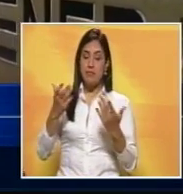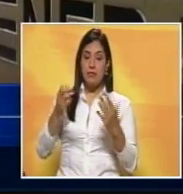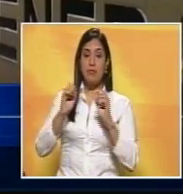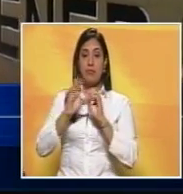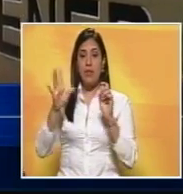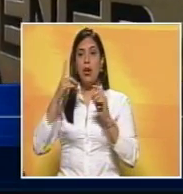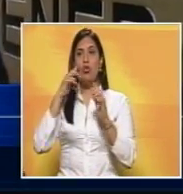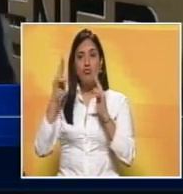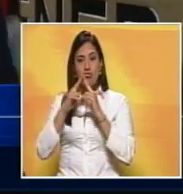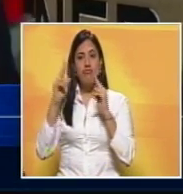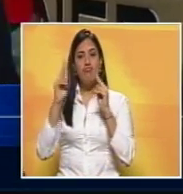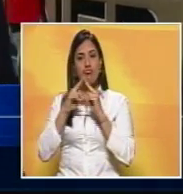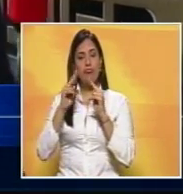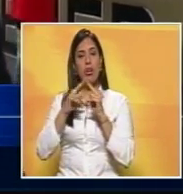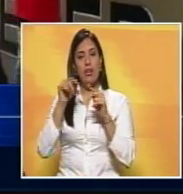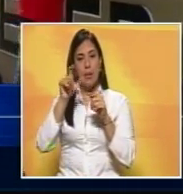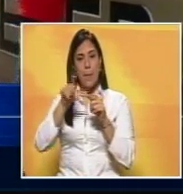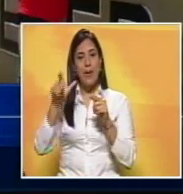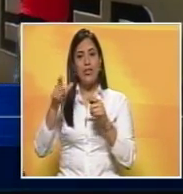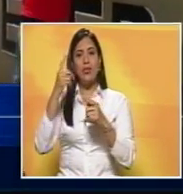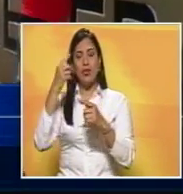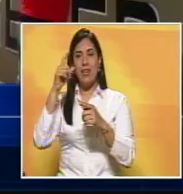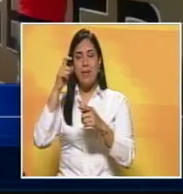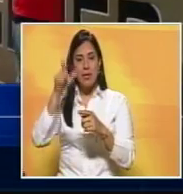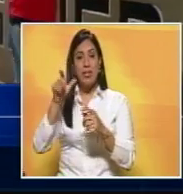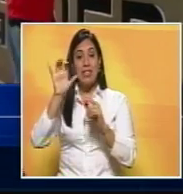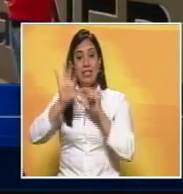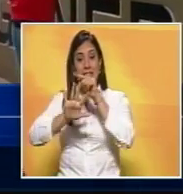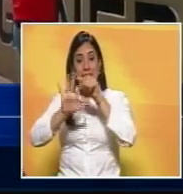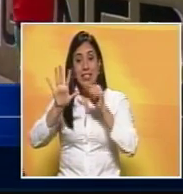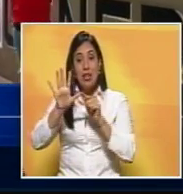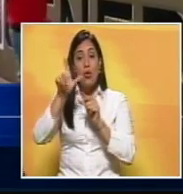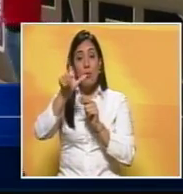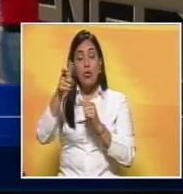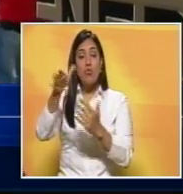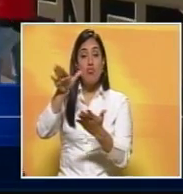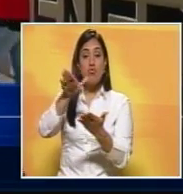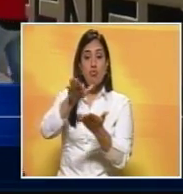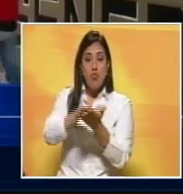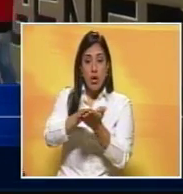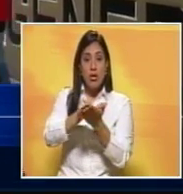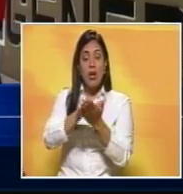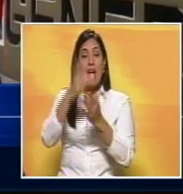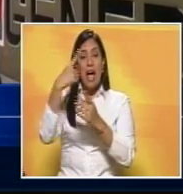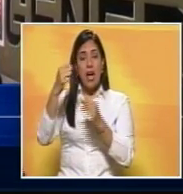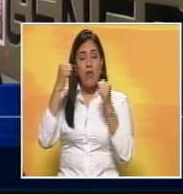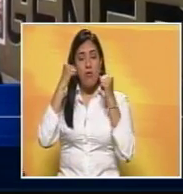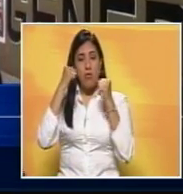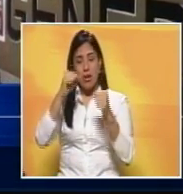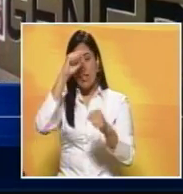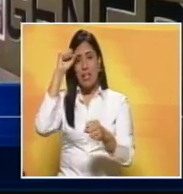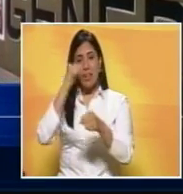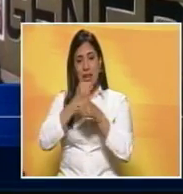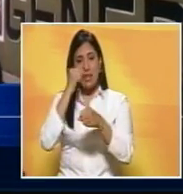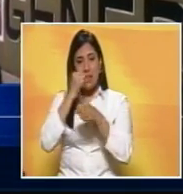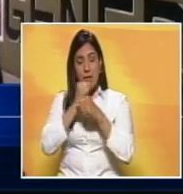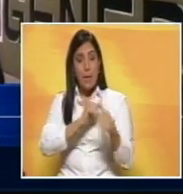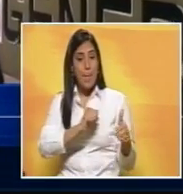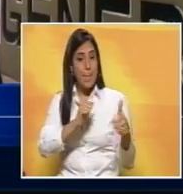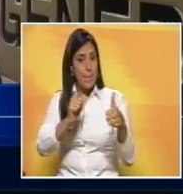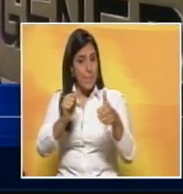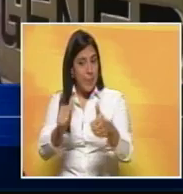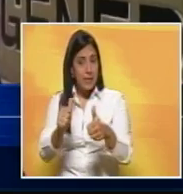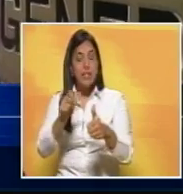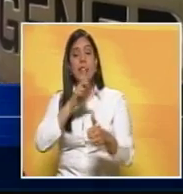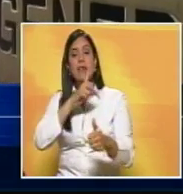supuesto conocían a estos egresados. 5 personas perdieron la vida. Hay un fuerte operativo para empezar